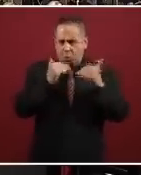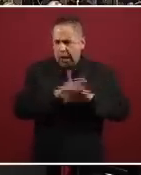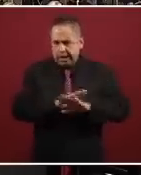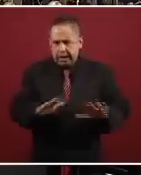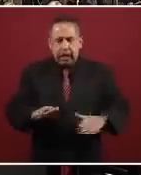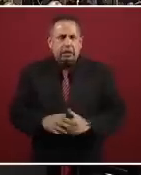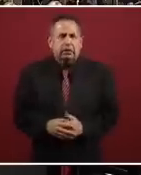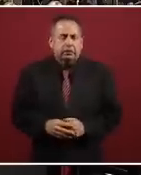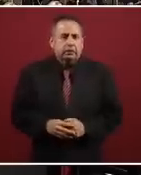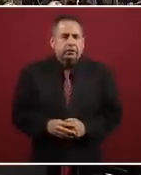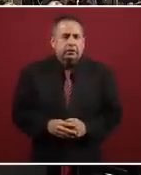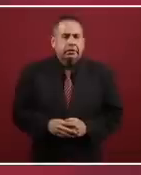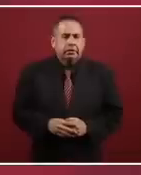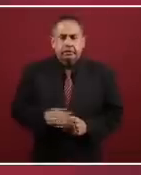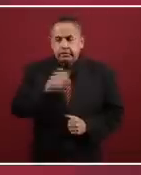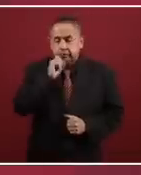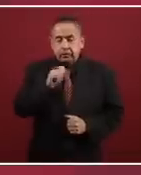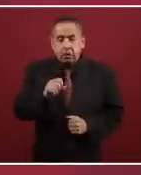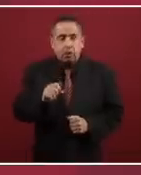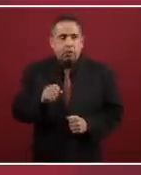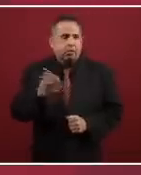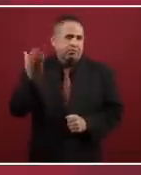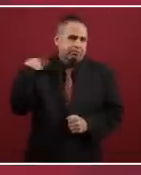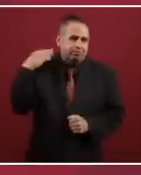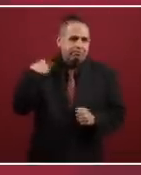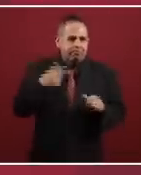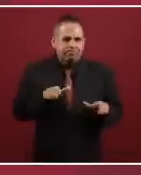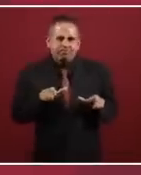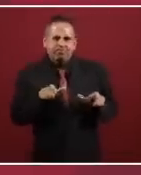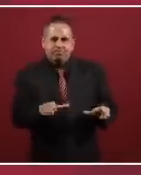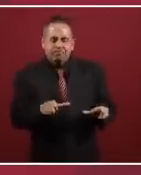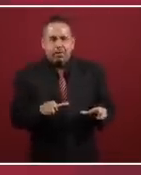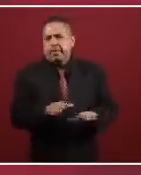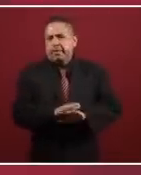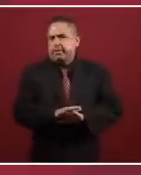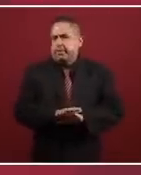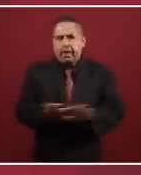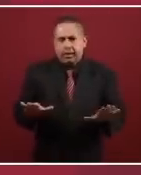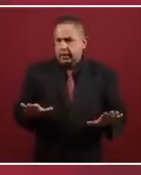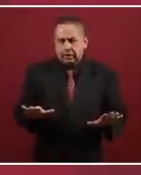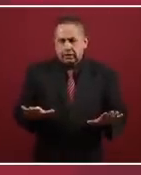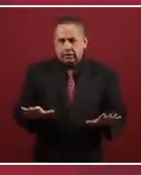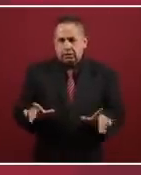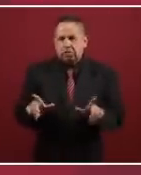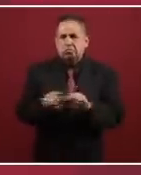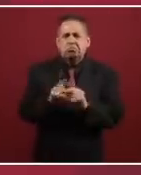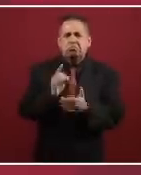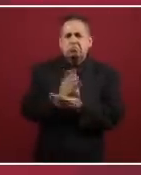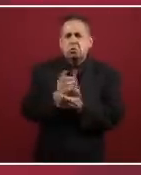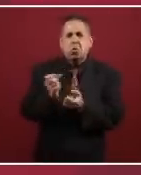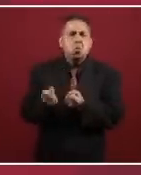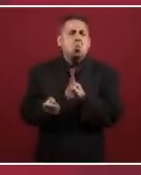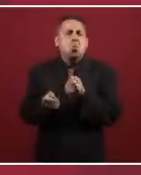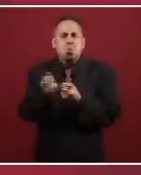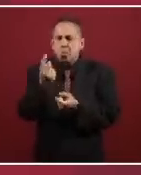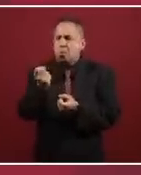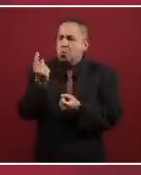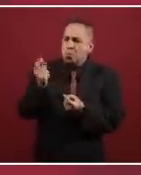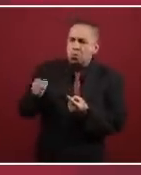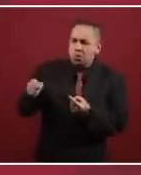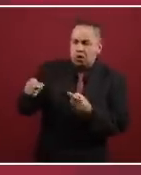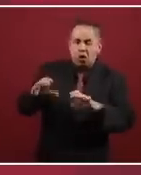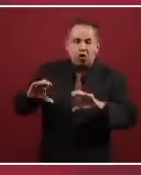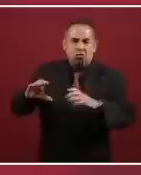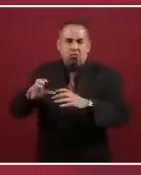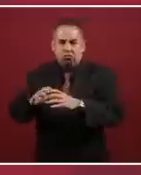No hay guardaespaldas, solo para los que atienden